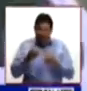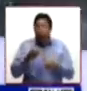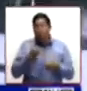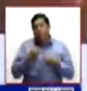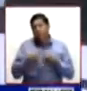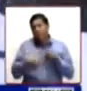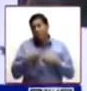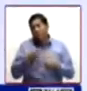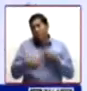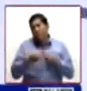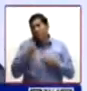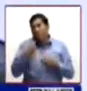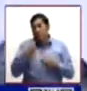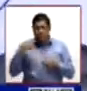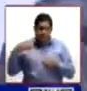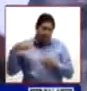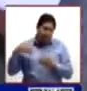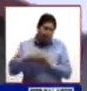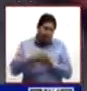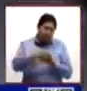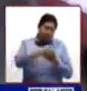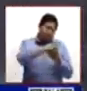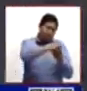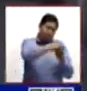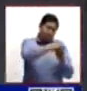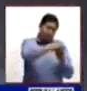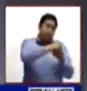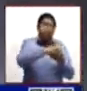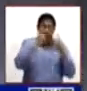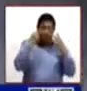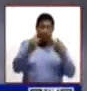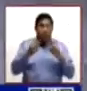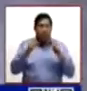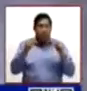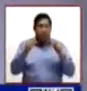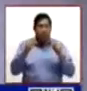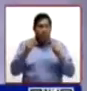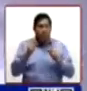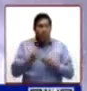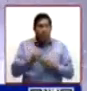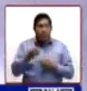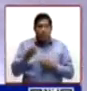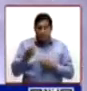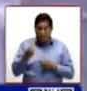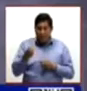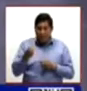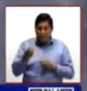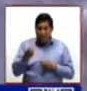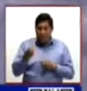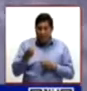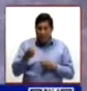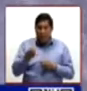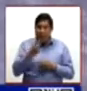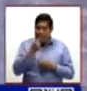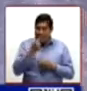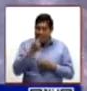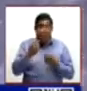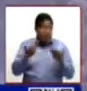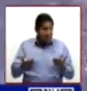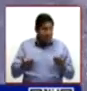ha resultado de este accidente. Mira, acá tú puedes apreciar, está un poco del vidrio, los trozos del parabrisas, aquí